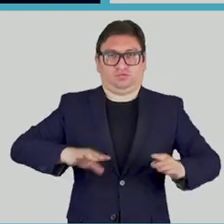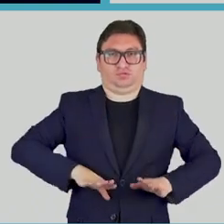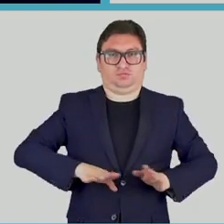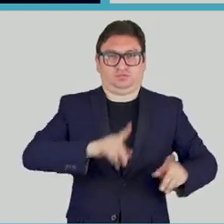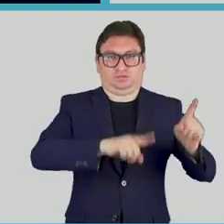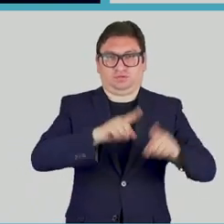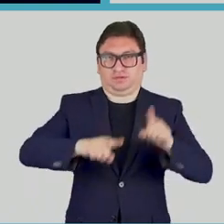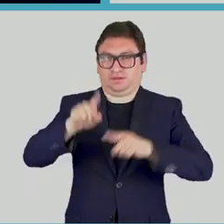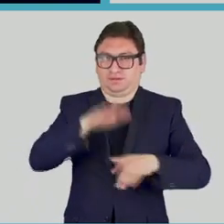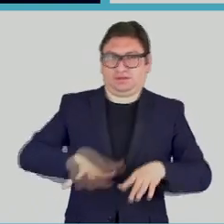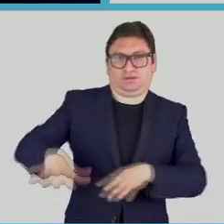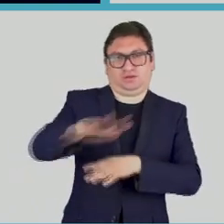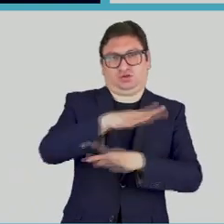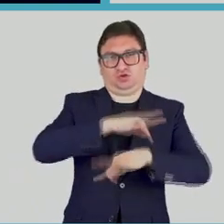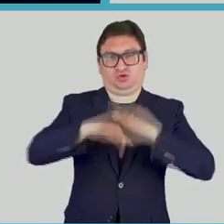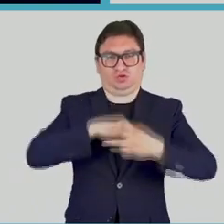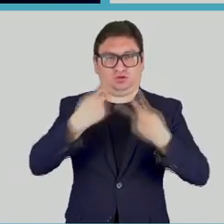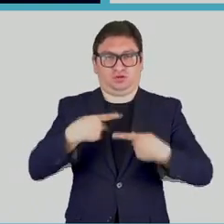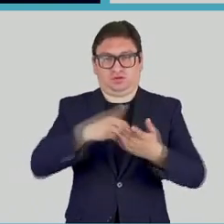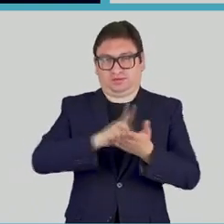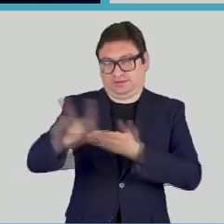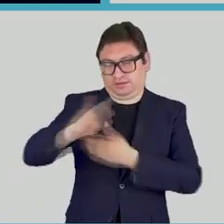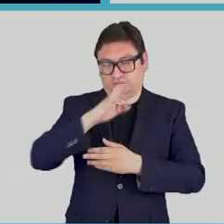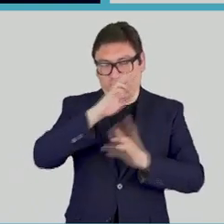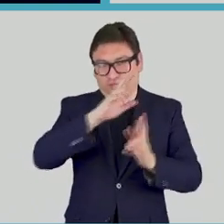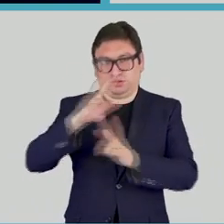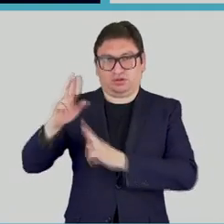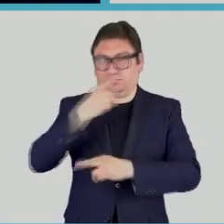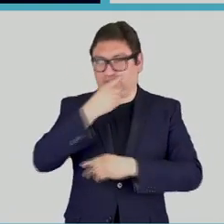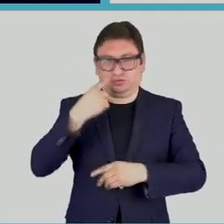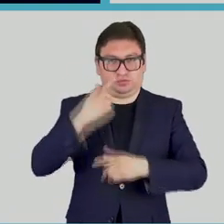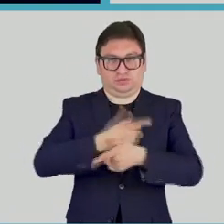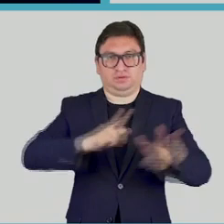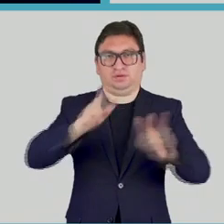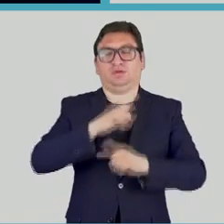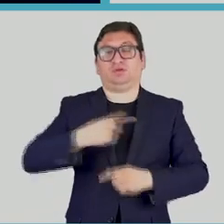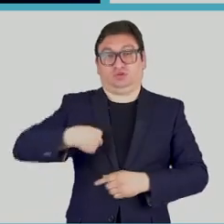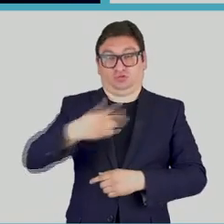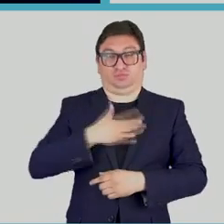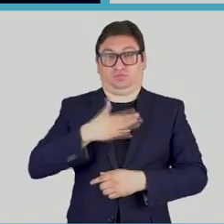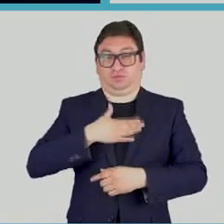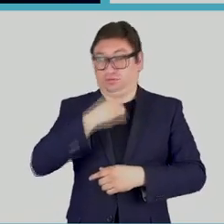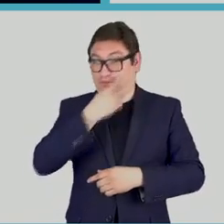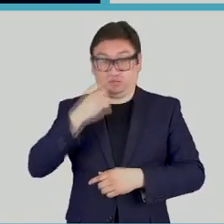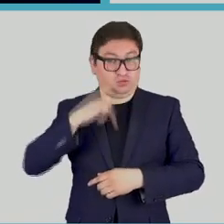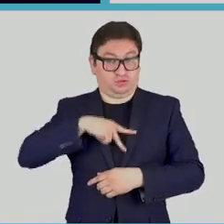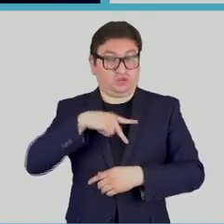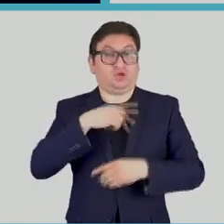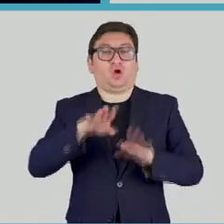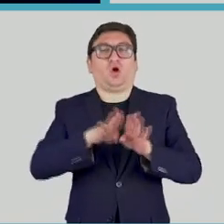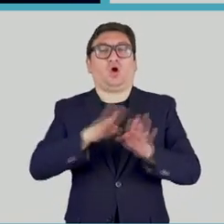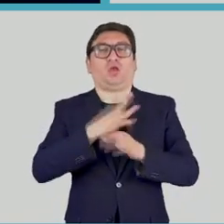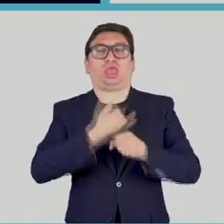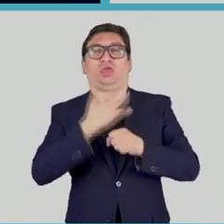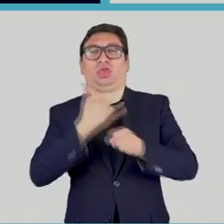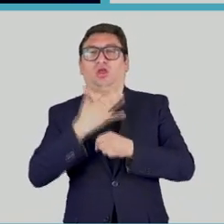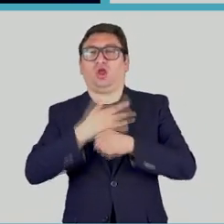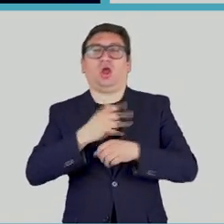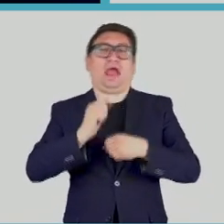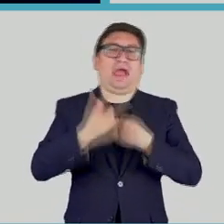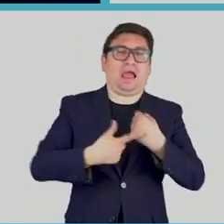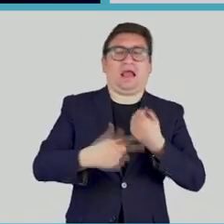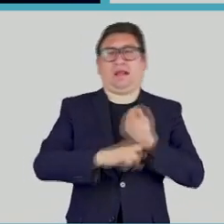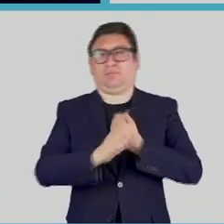diversidad es algo que fortalece el estado democrático de derecho y no debe ser visto desde mi punto de vista como un